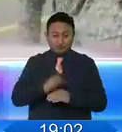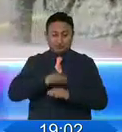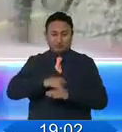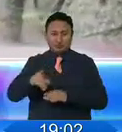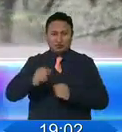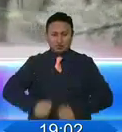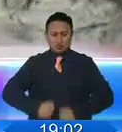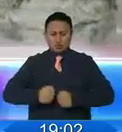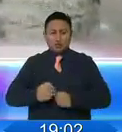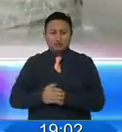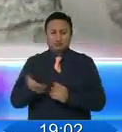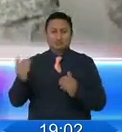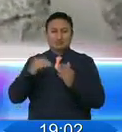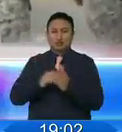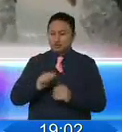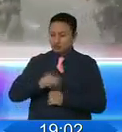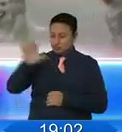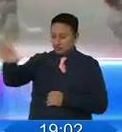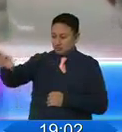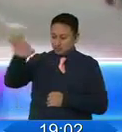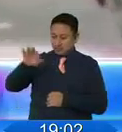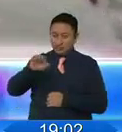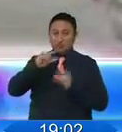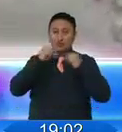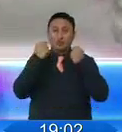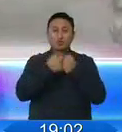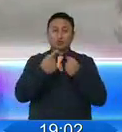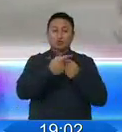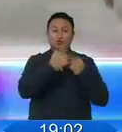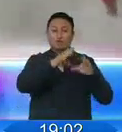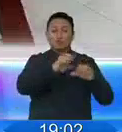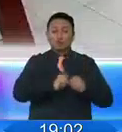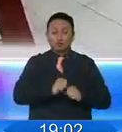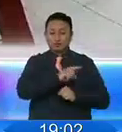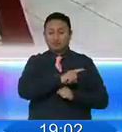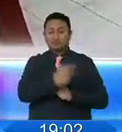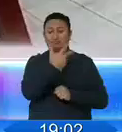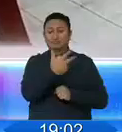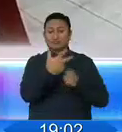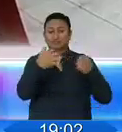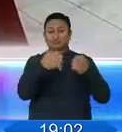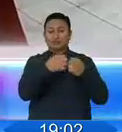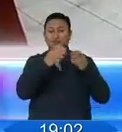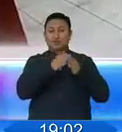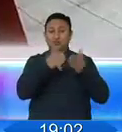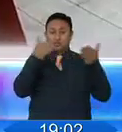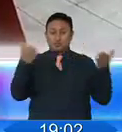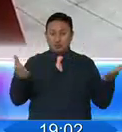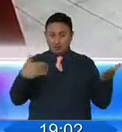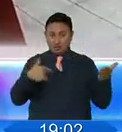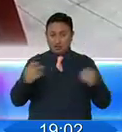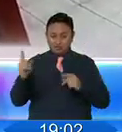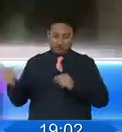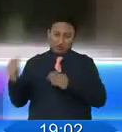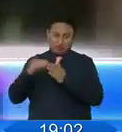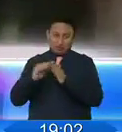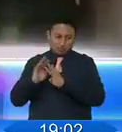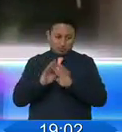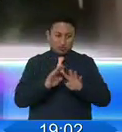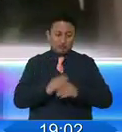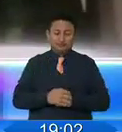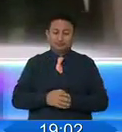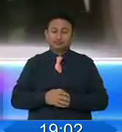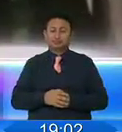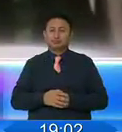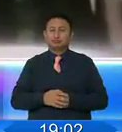valentía fue seleccionado para enfrentar al grupo armado que secuestró y asesinó a tres miembros del equipo periodístico de diario 'el comercio' y dos ciudadanos